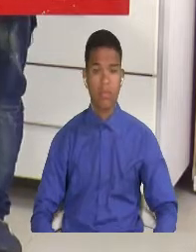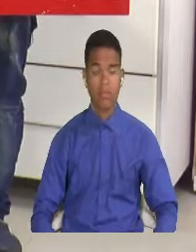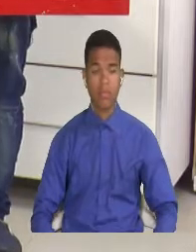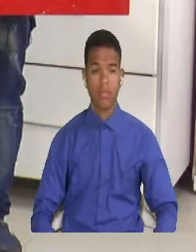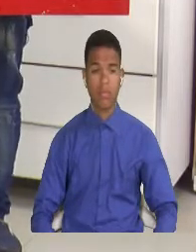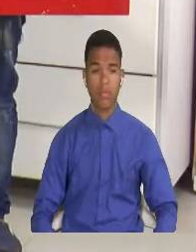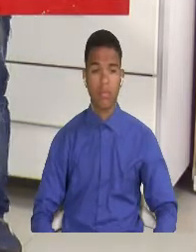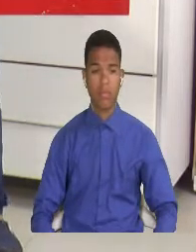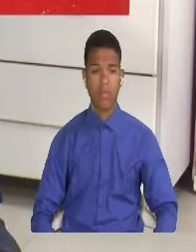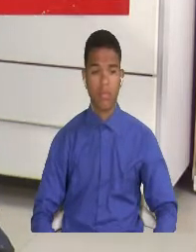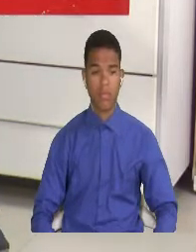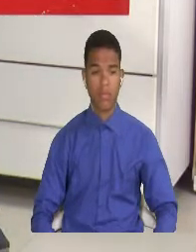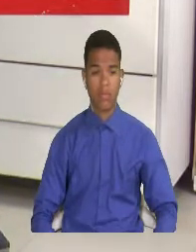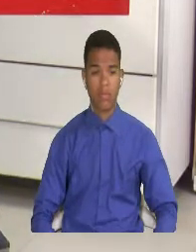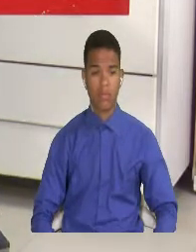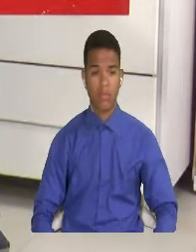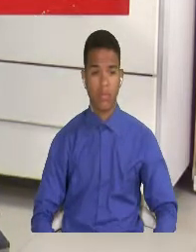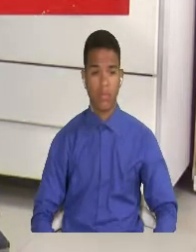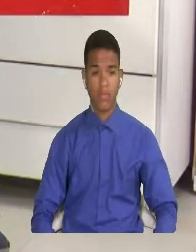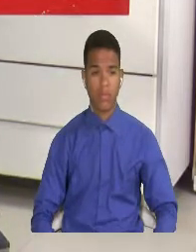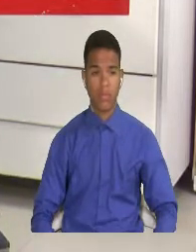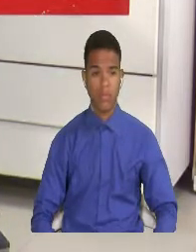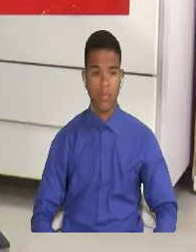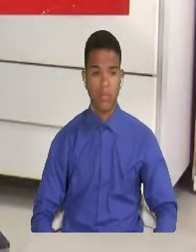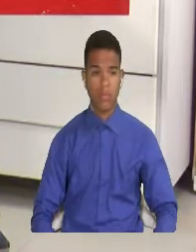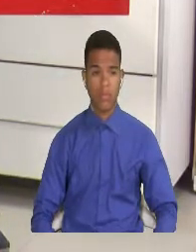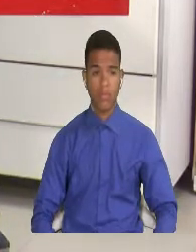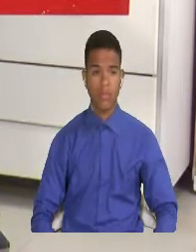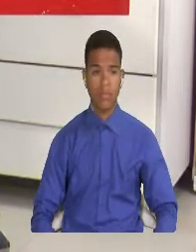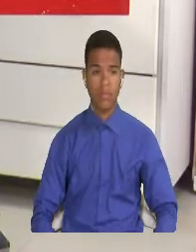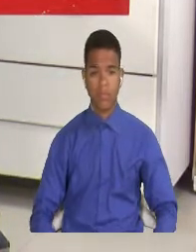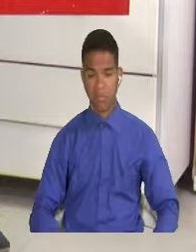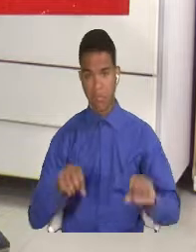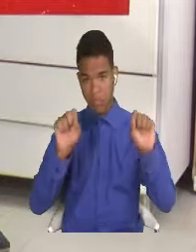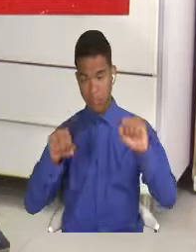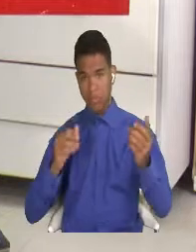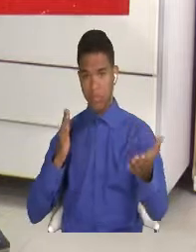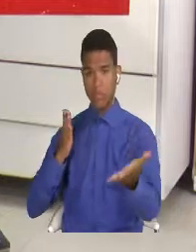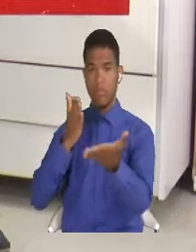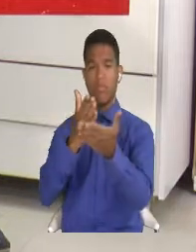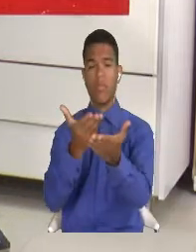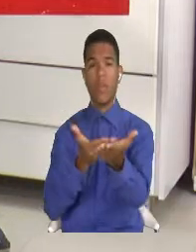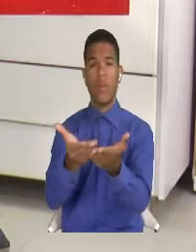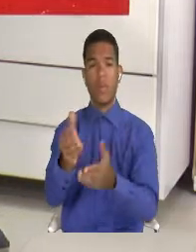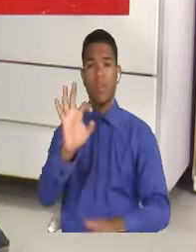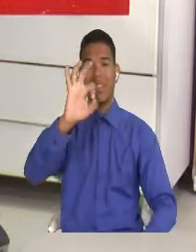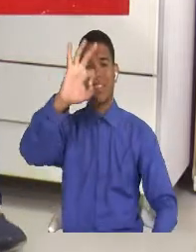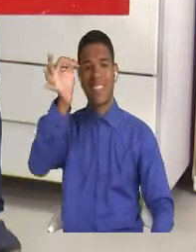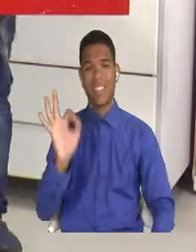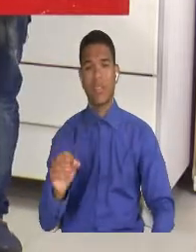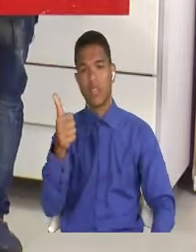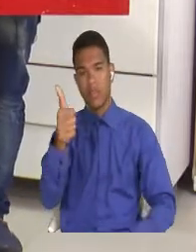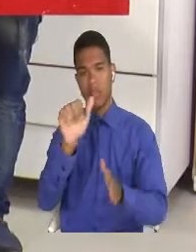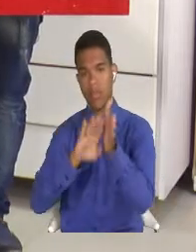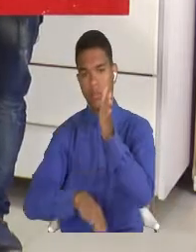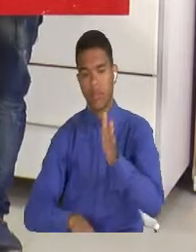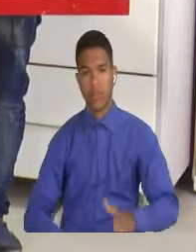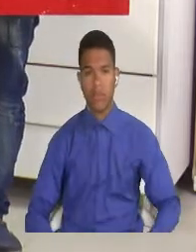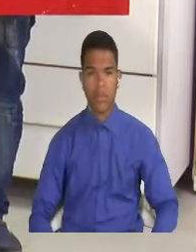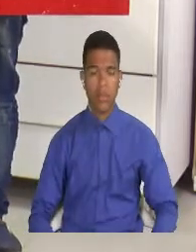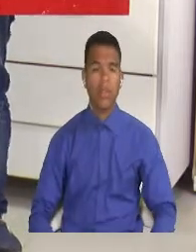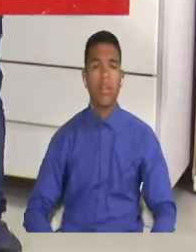a disfrutar y a ir precisamente a hacer la comprita en distribuidora La Paz. Claro, Roche. Bueno, Rochi, ya aquí tenemos nuestro